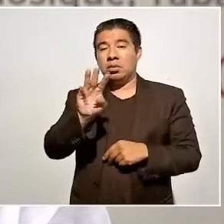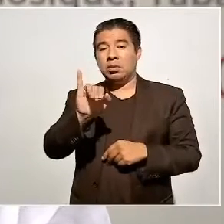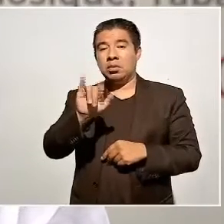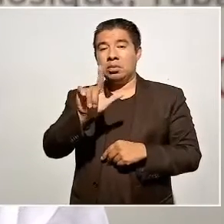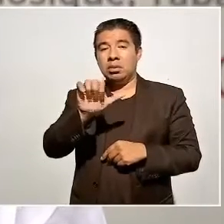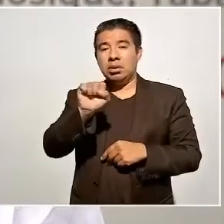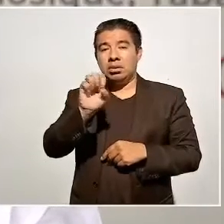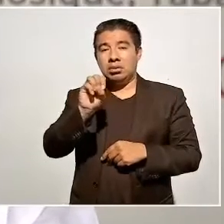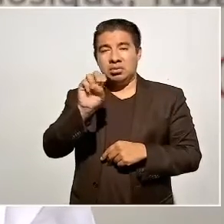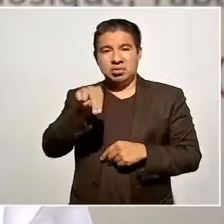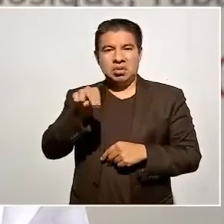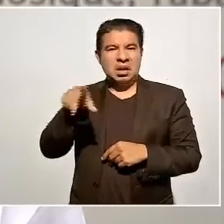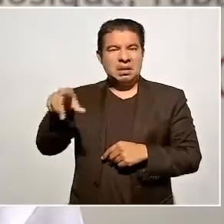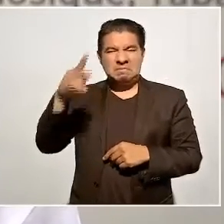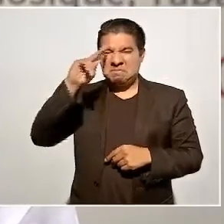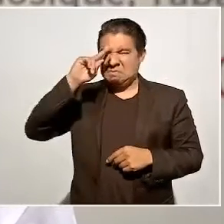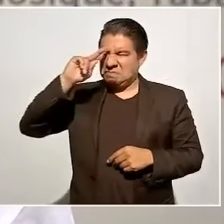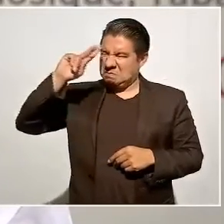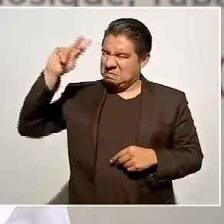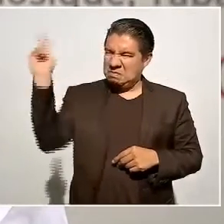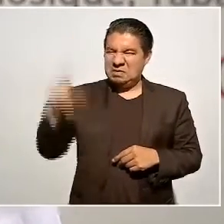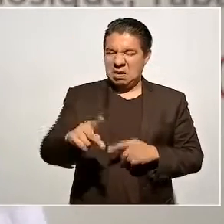el peor embajador